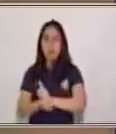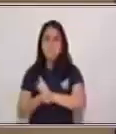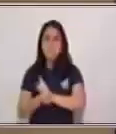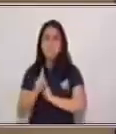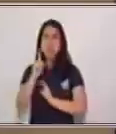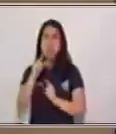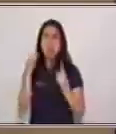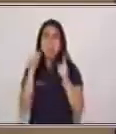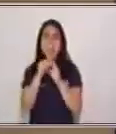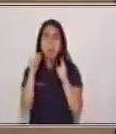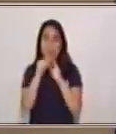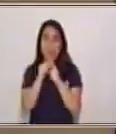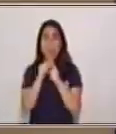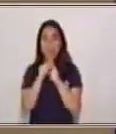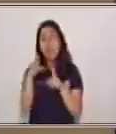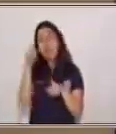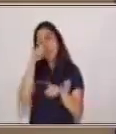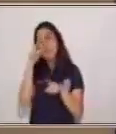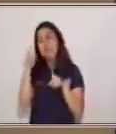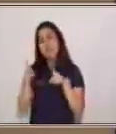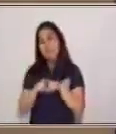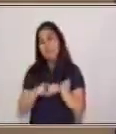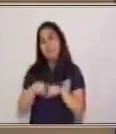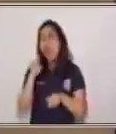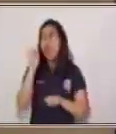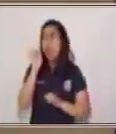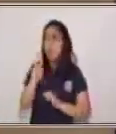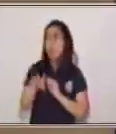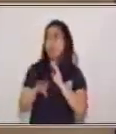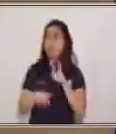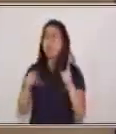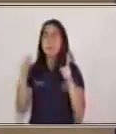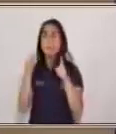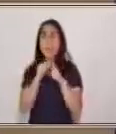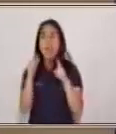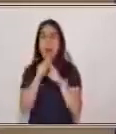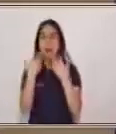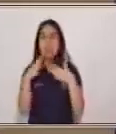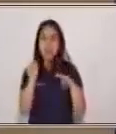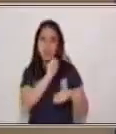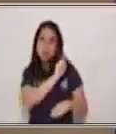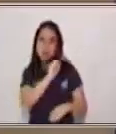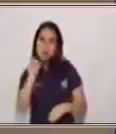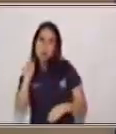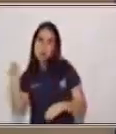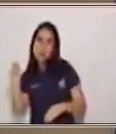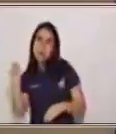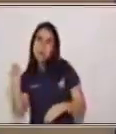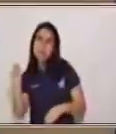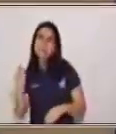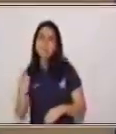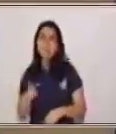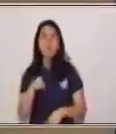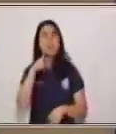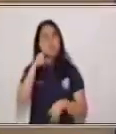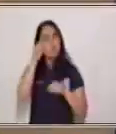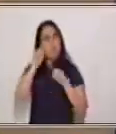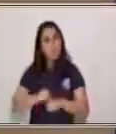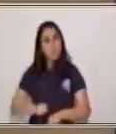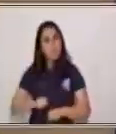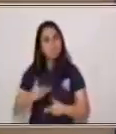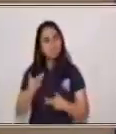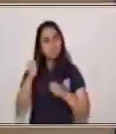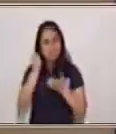por piedra y las palabras subrayadas. Lo puedes comparar y asimismo tú también puedes redactar tu propio poema.